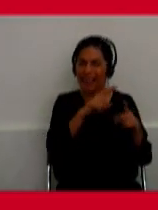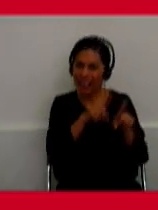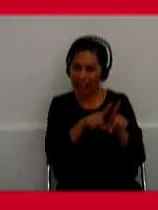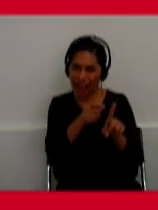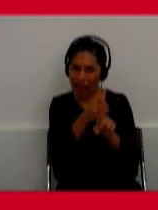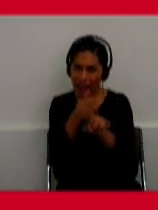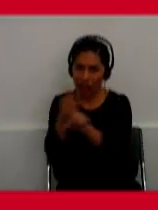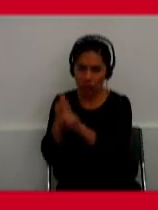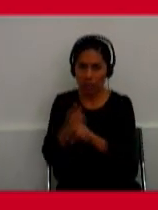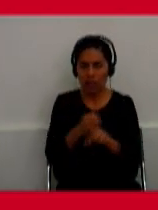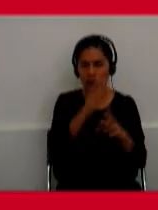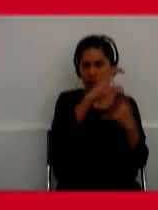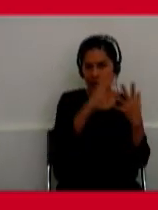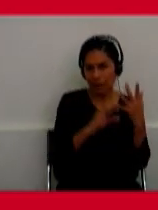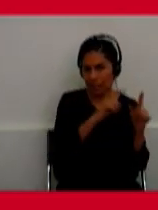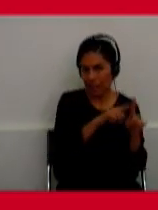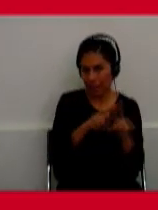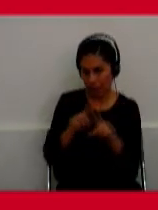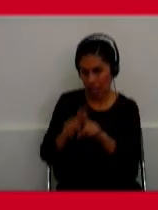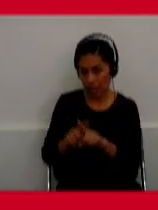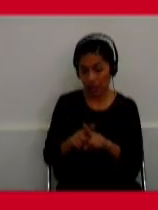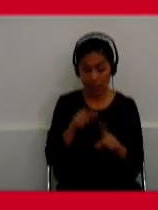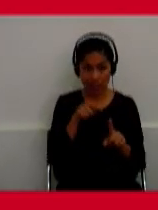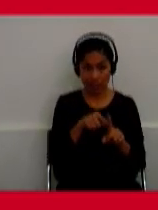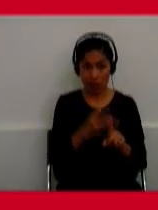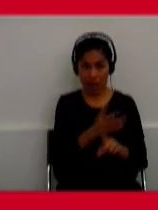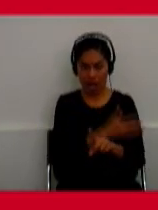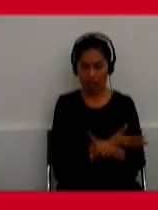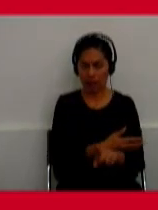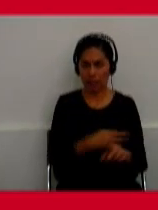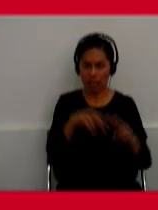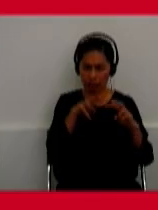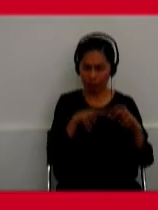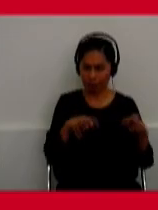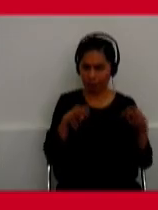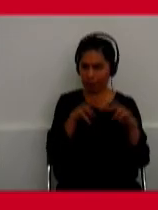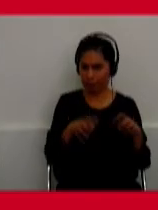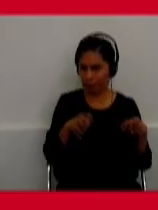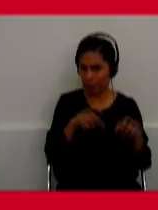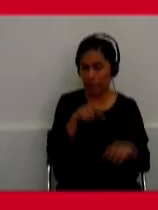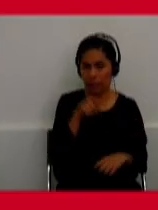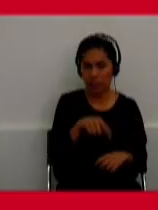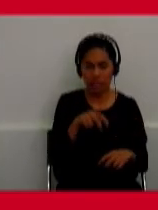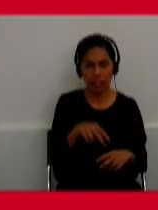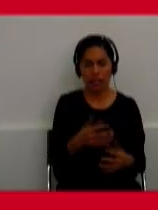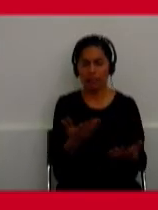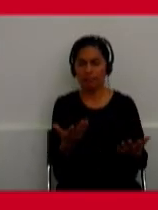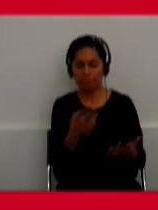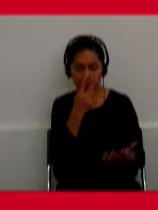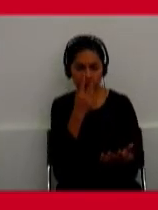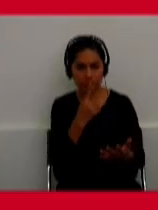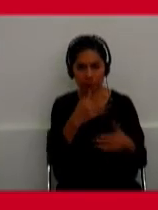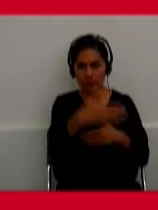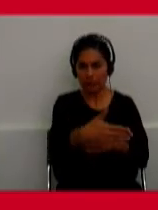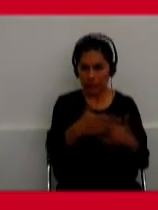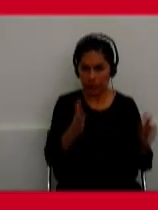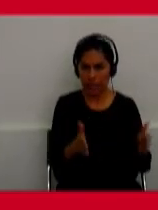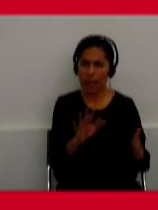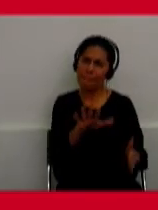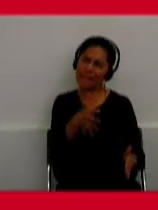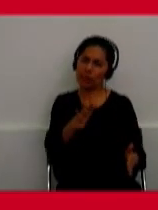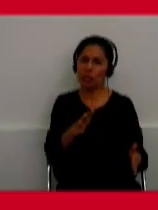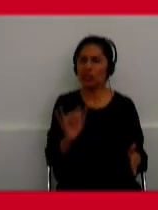cual se tiene que analizar bien el relave específico de cada minera, ¿no? Es como un rayo X